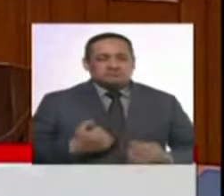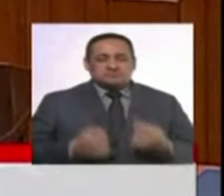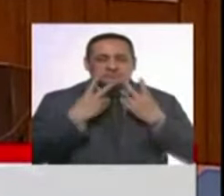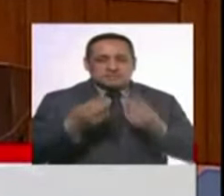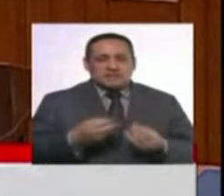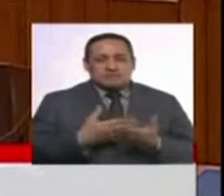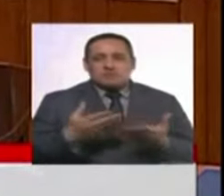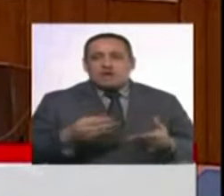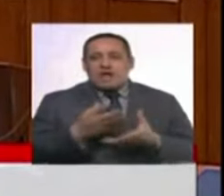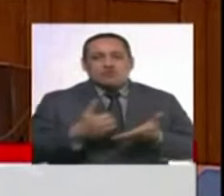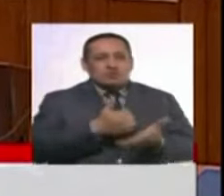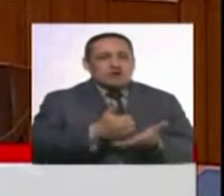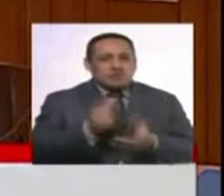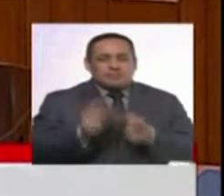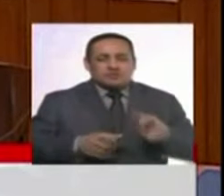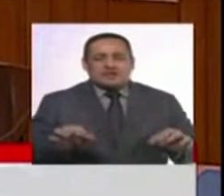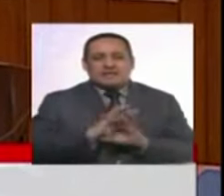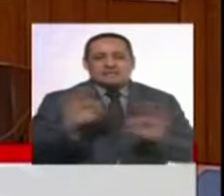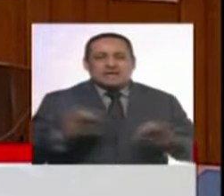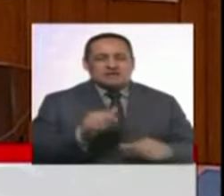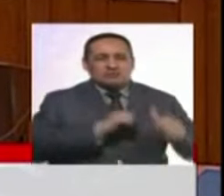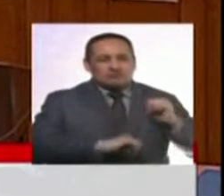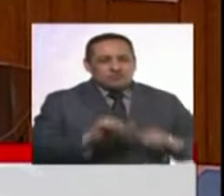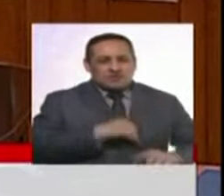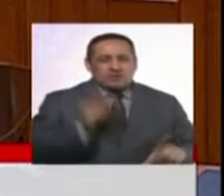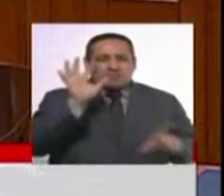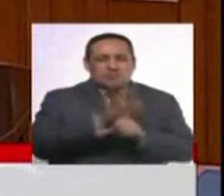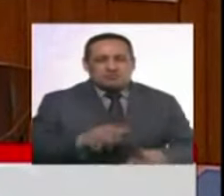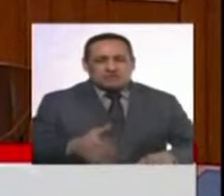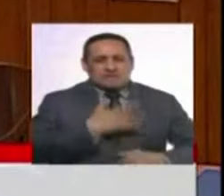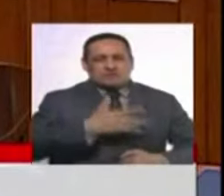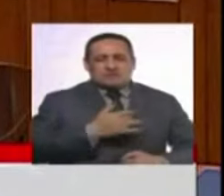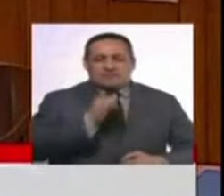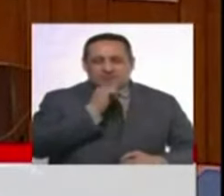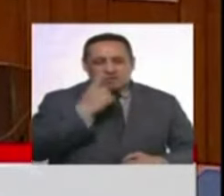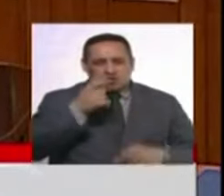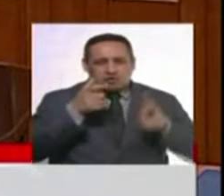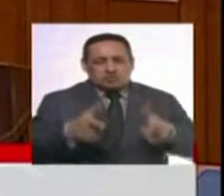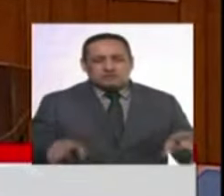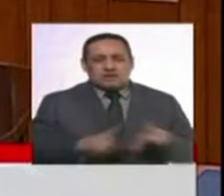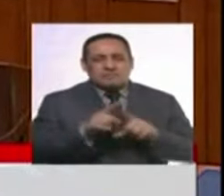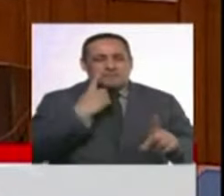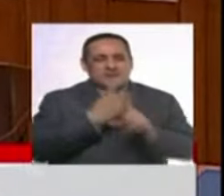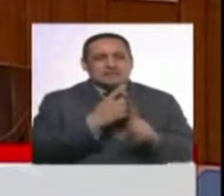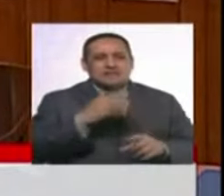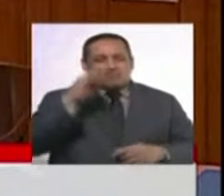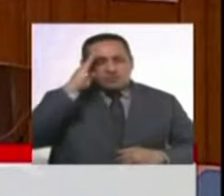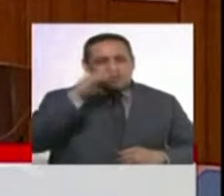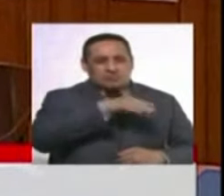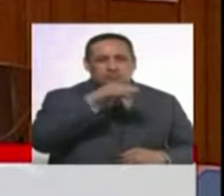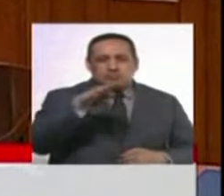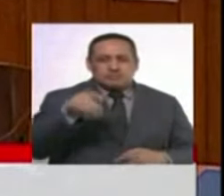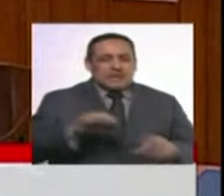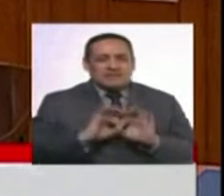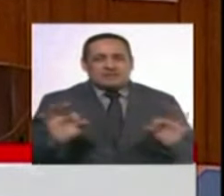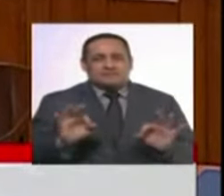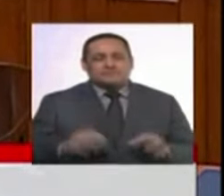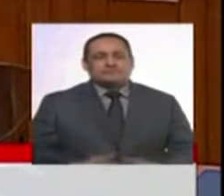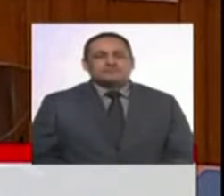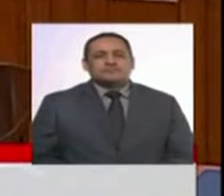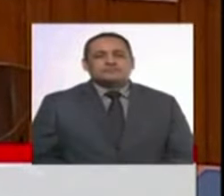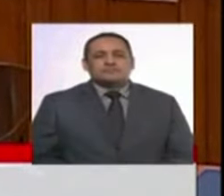expectativas de la ciudadanía en términos de victimización percepción de inseguridad presencia policial y prevención